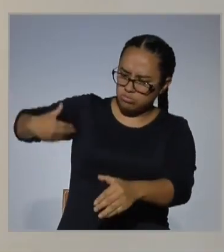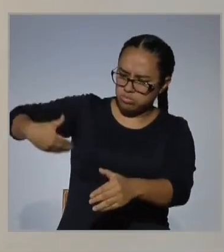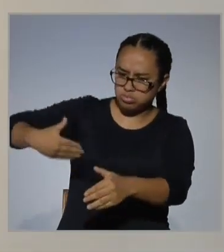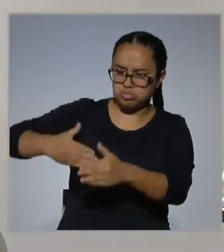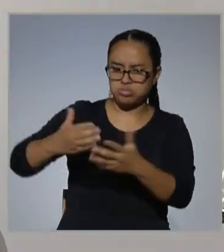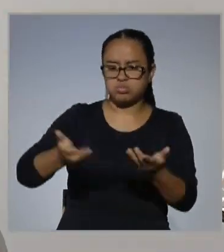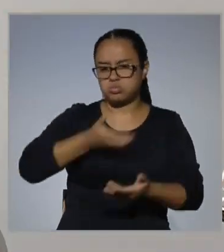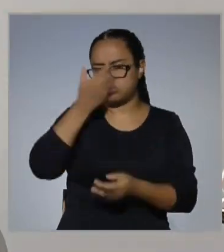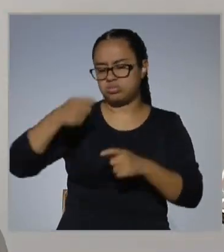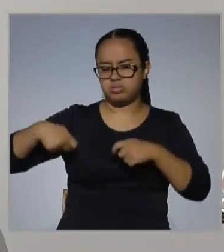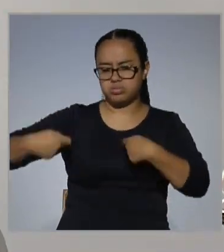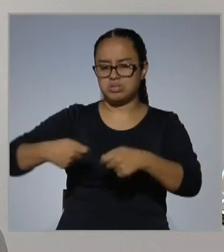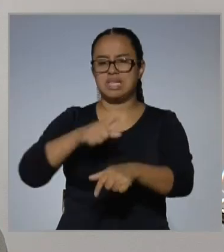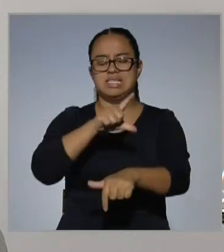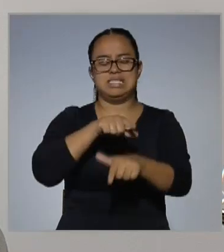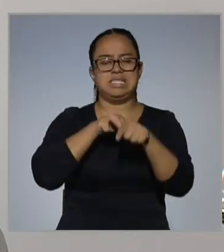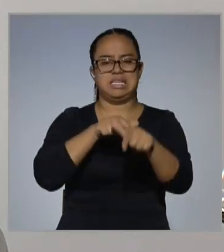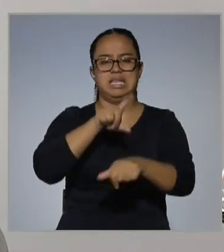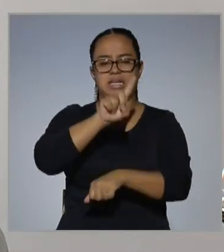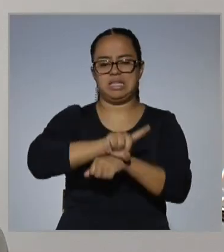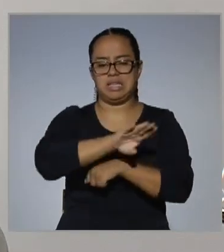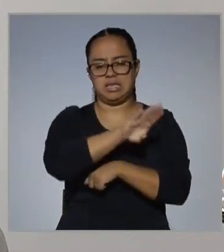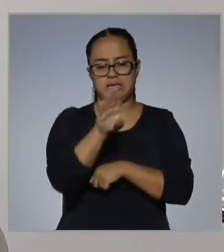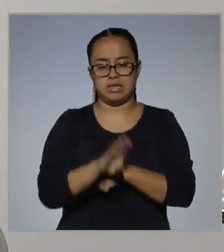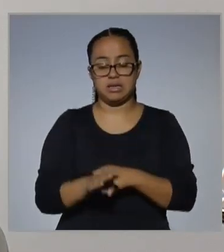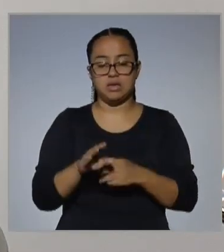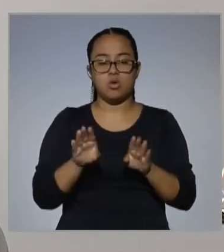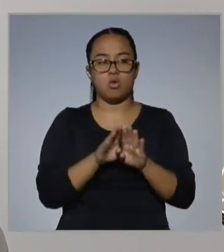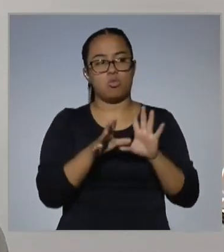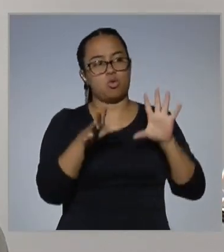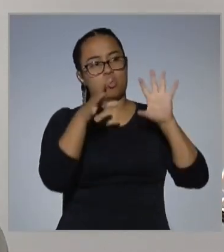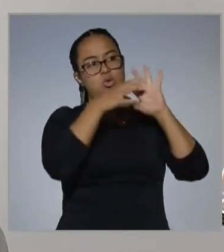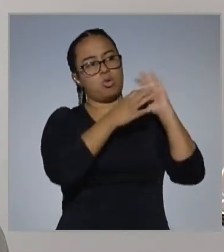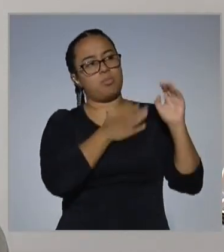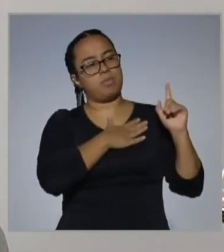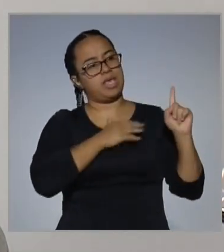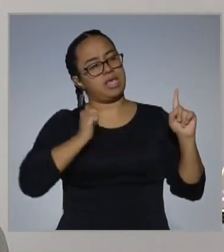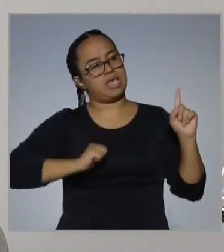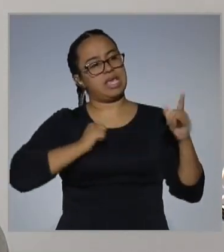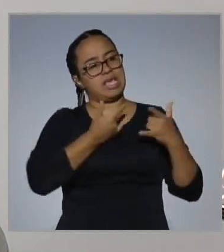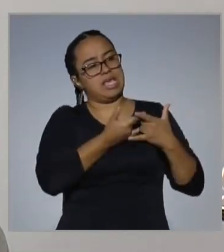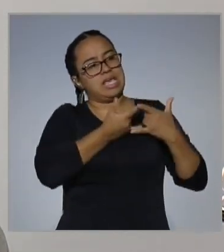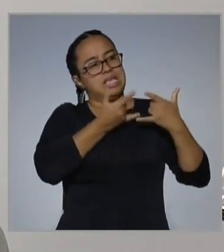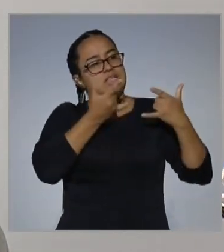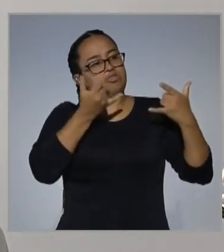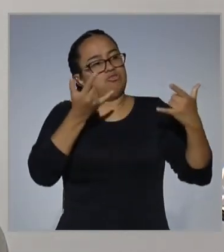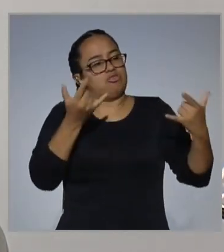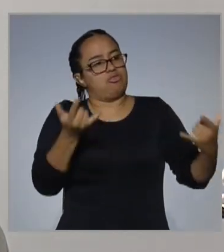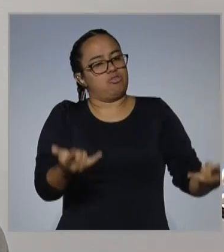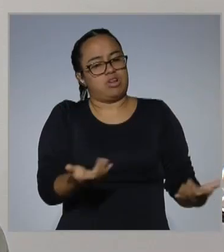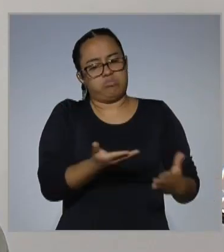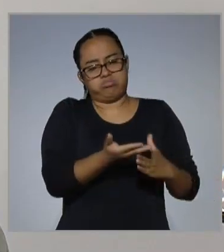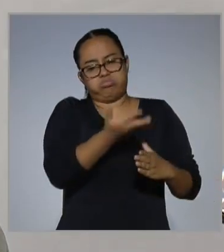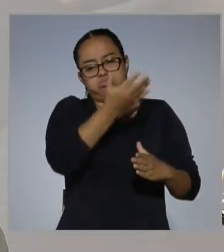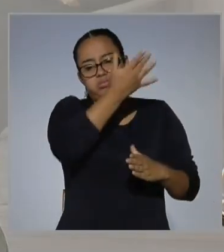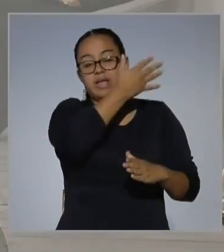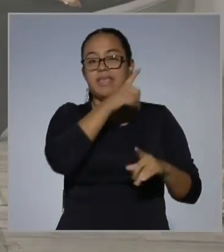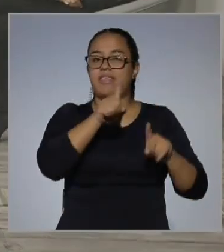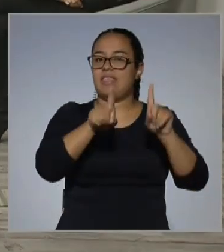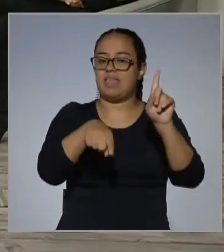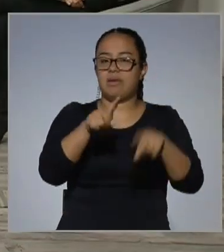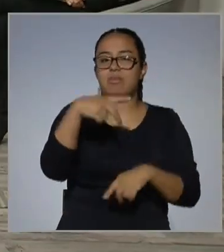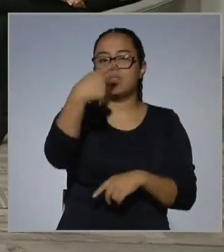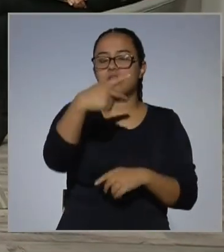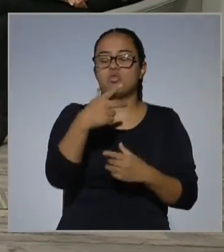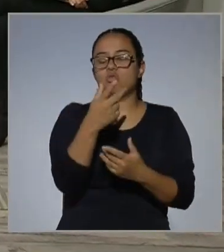tradición de Día de Muertos con ese vínculo con los antepasados que puede ir muy, muy, muy atrás, o sea, dependerá de nuestro